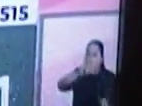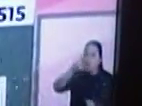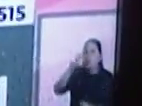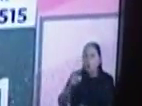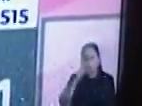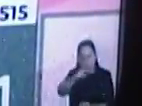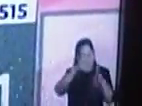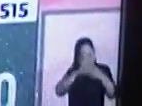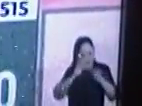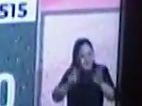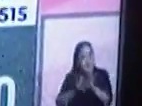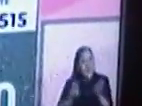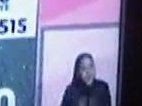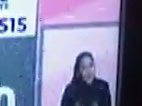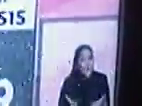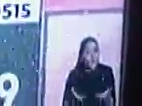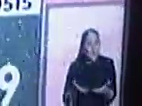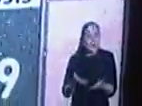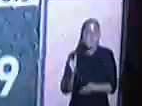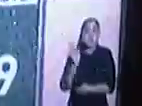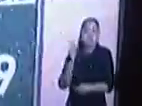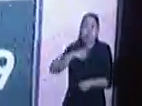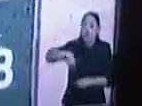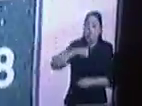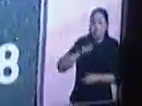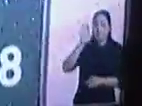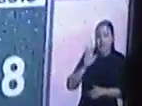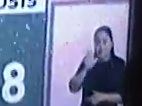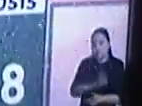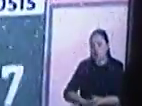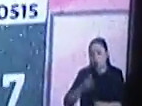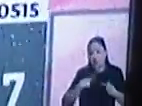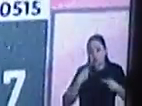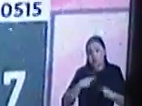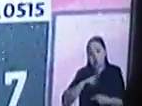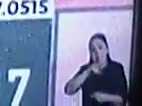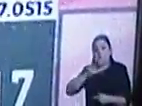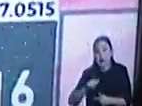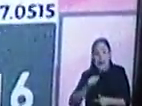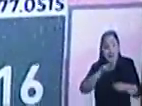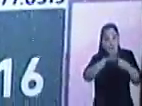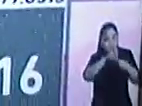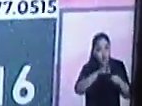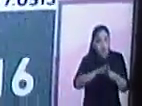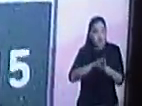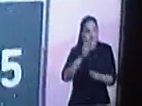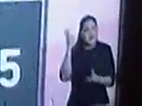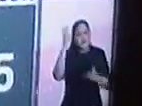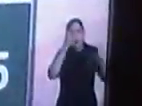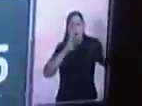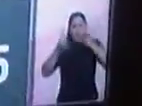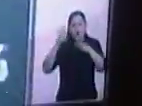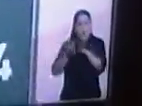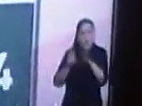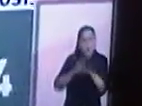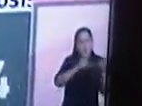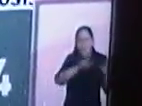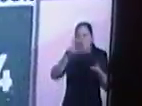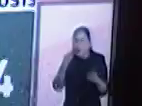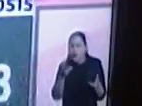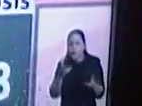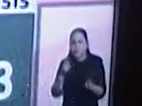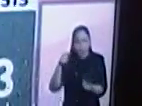Y explícanos cómo, ¿no? Porque finalmente estamos confundiendo al elector y al ciudadano mexicano. Y así como eres directo,